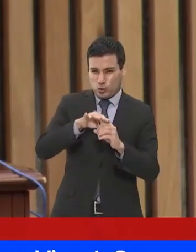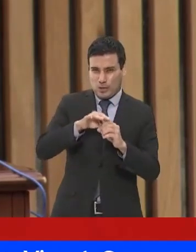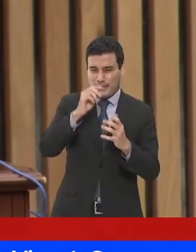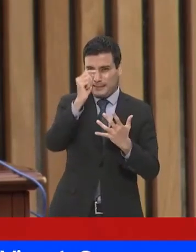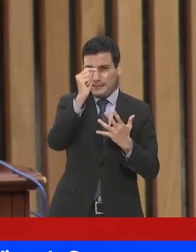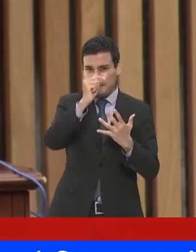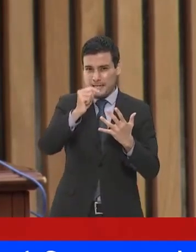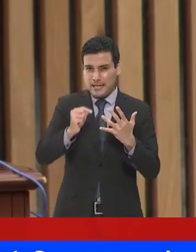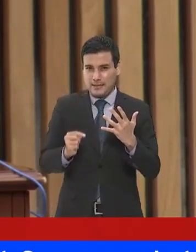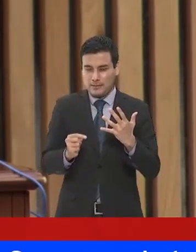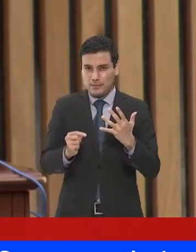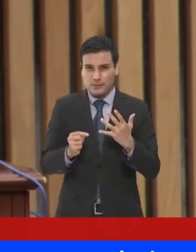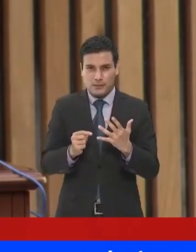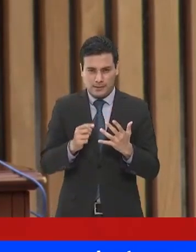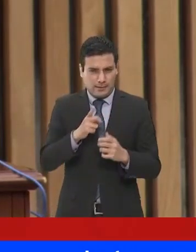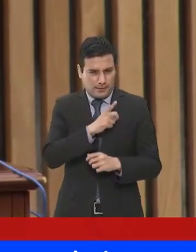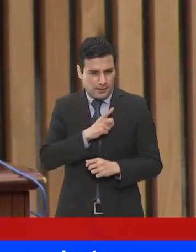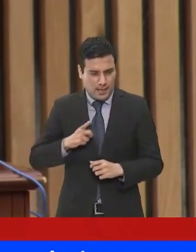manera es,